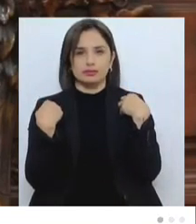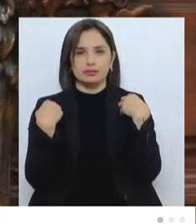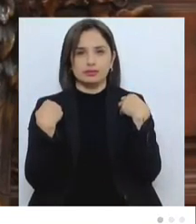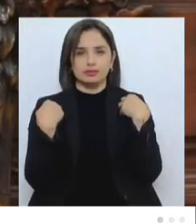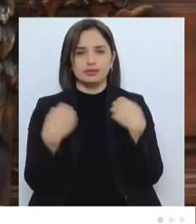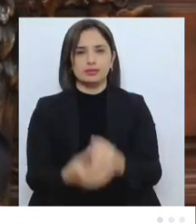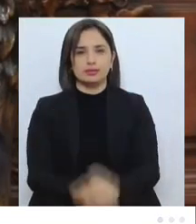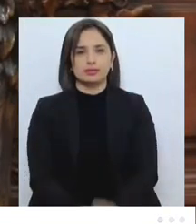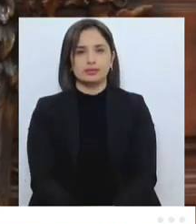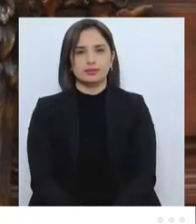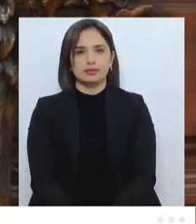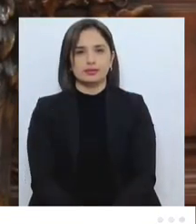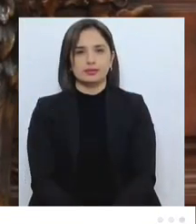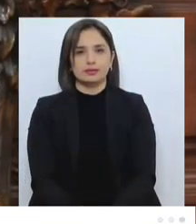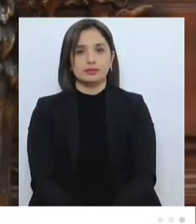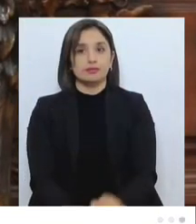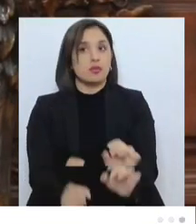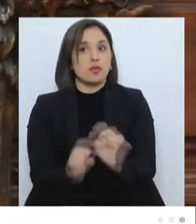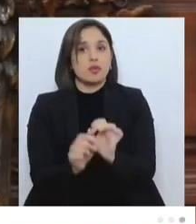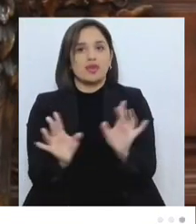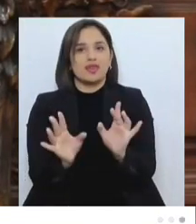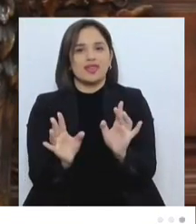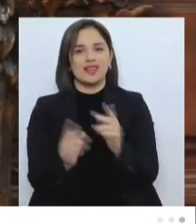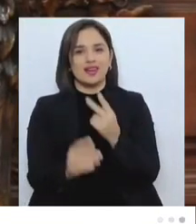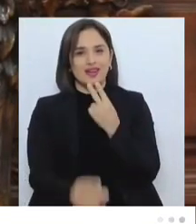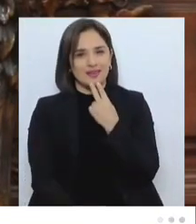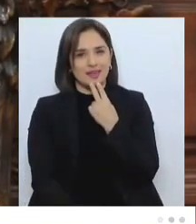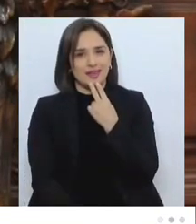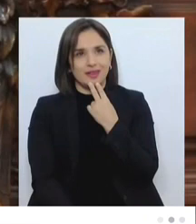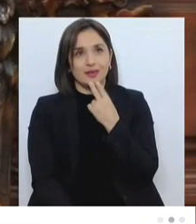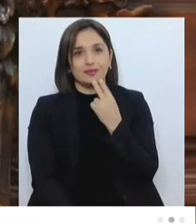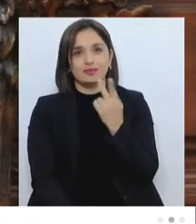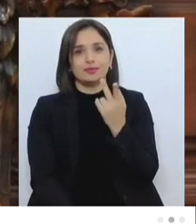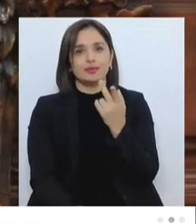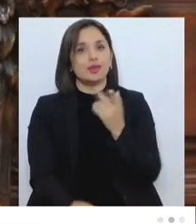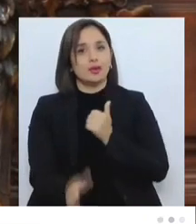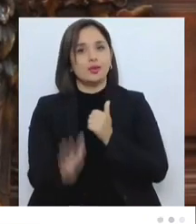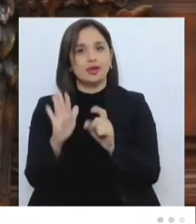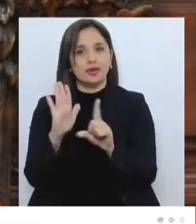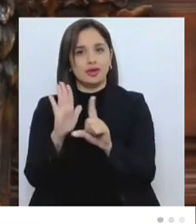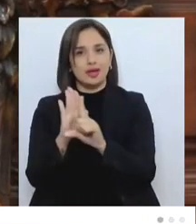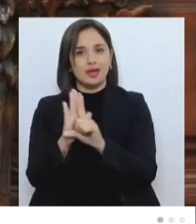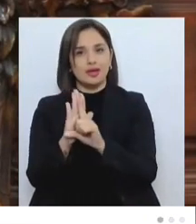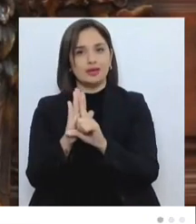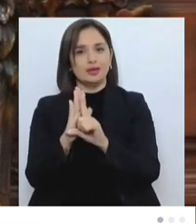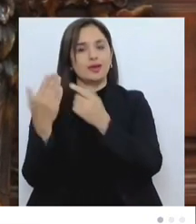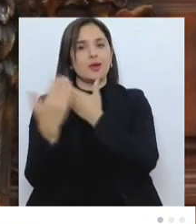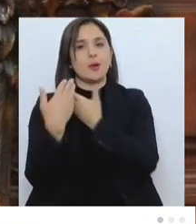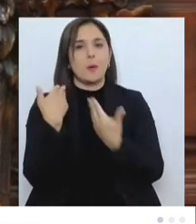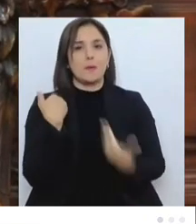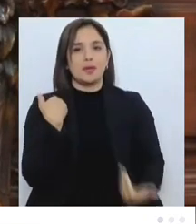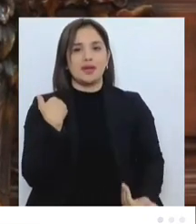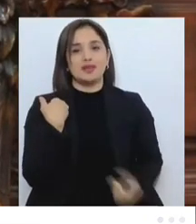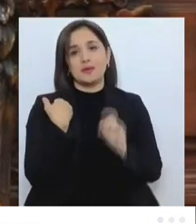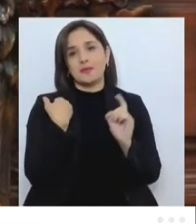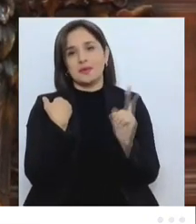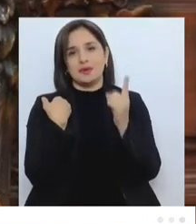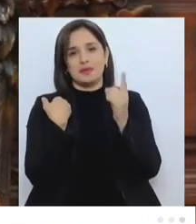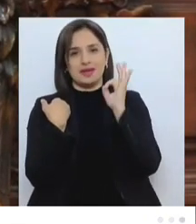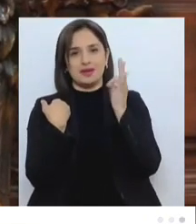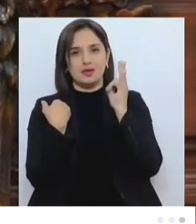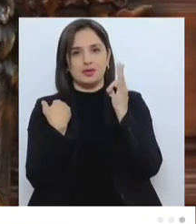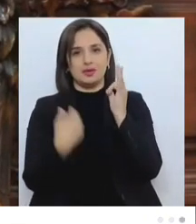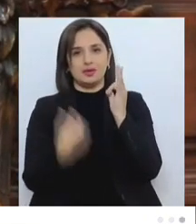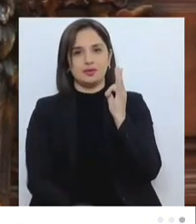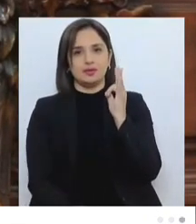del azar, la suerte, el destino y la ley, presidir esta primera reunión.